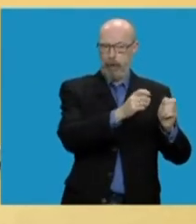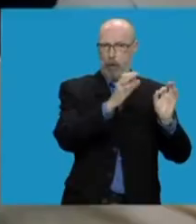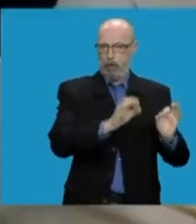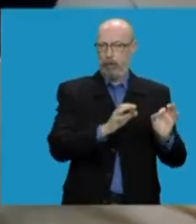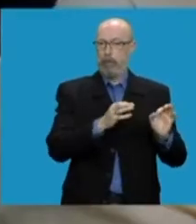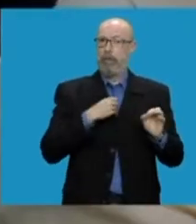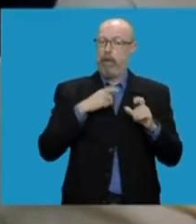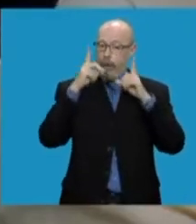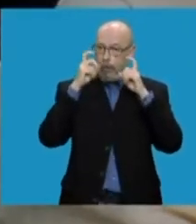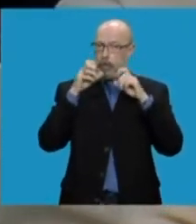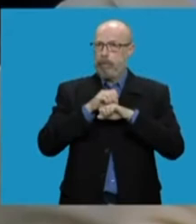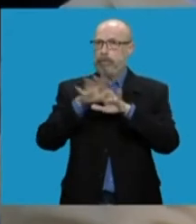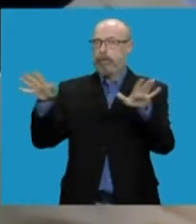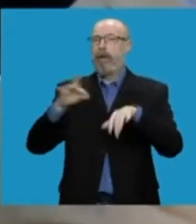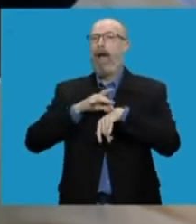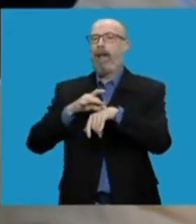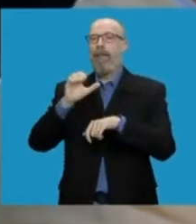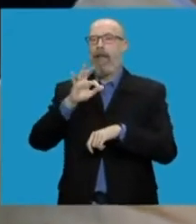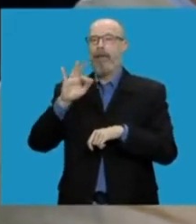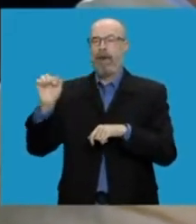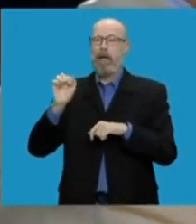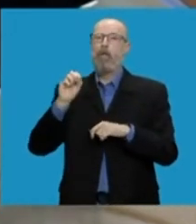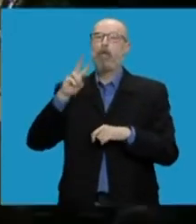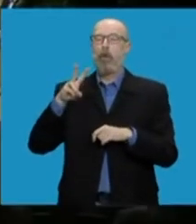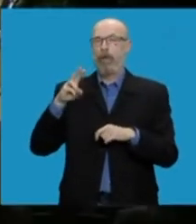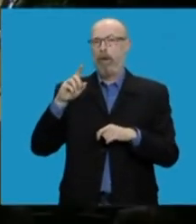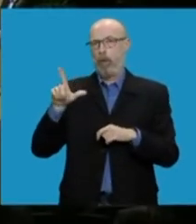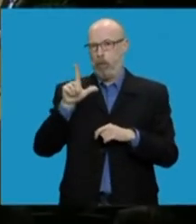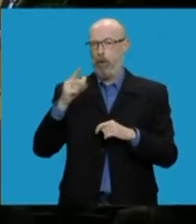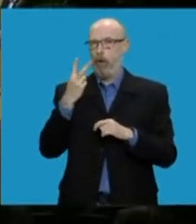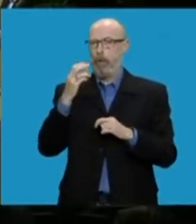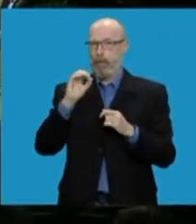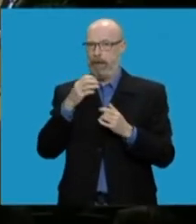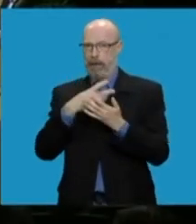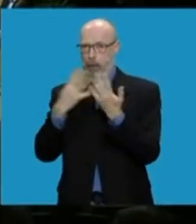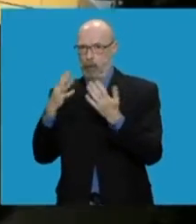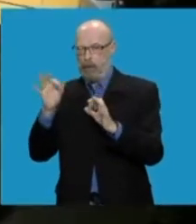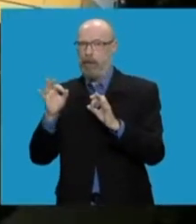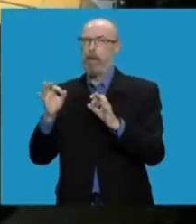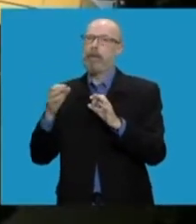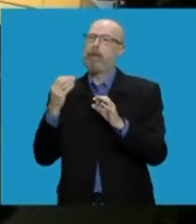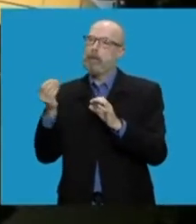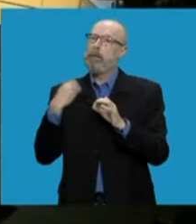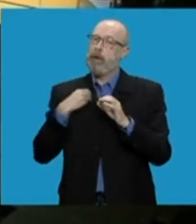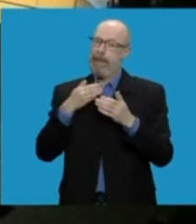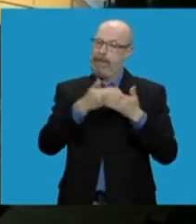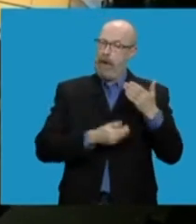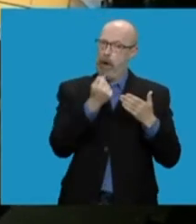EFE el 12 de julio de 2019, fue ofrecida y publicada, entre otros medios, por el diario ABC.